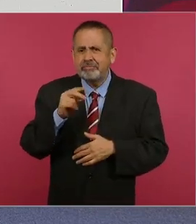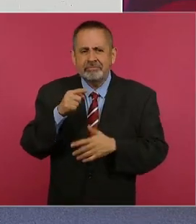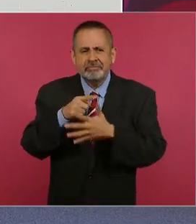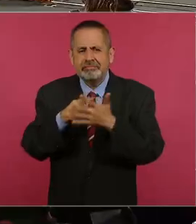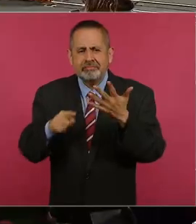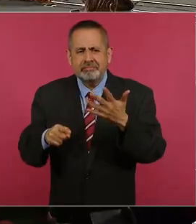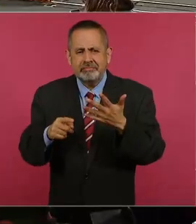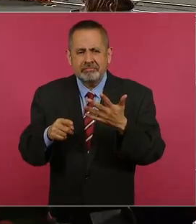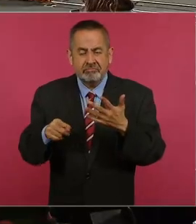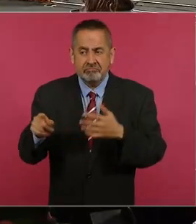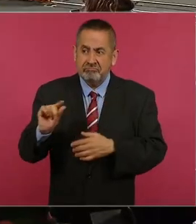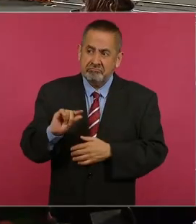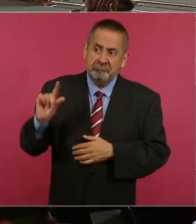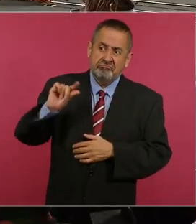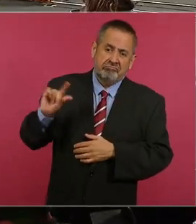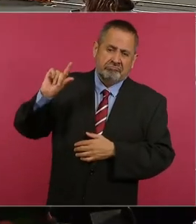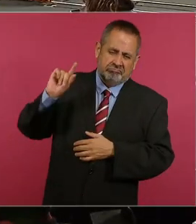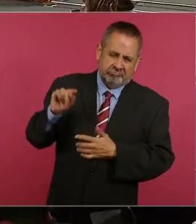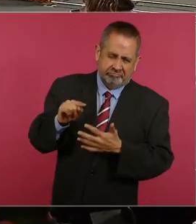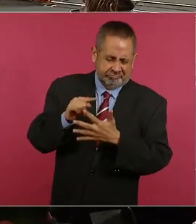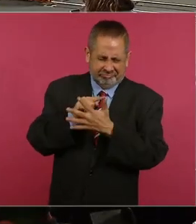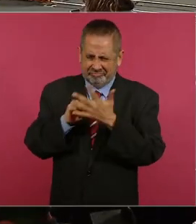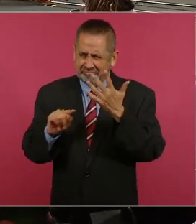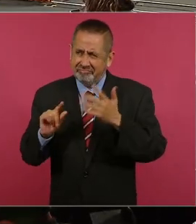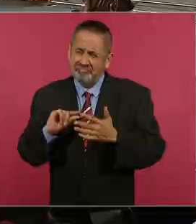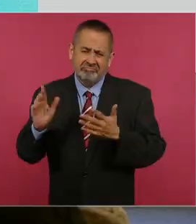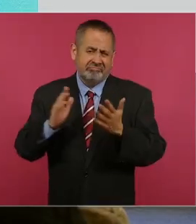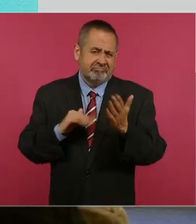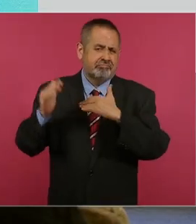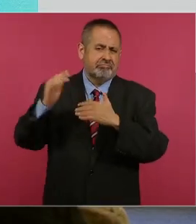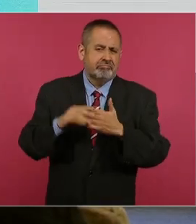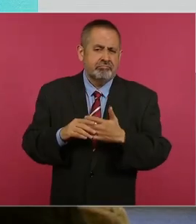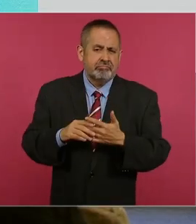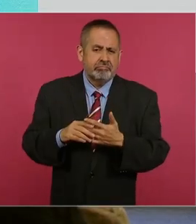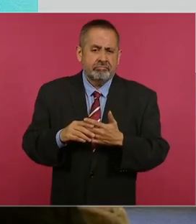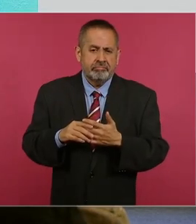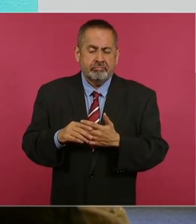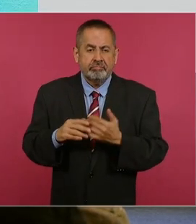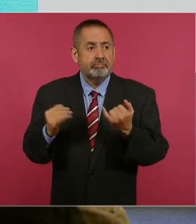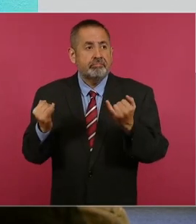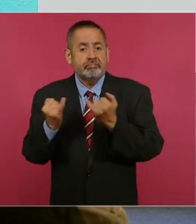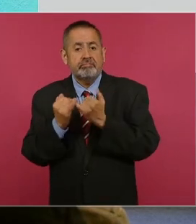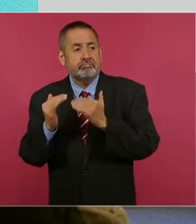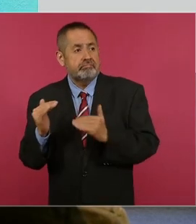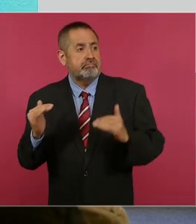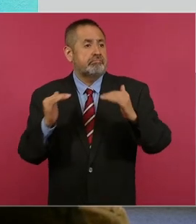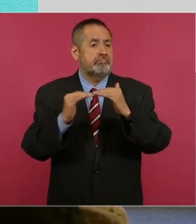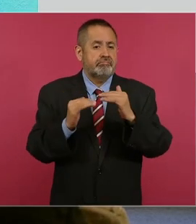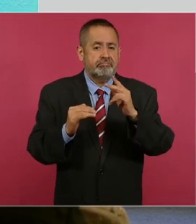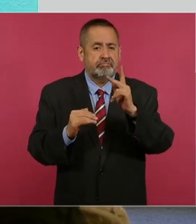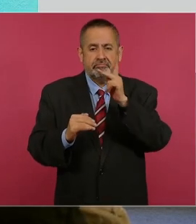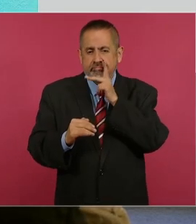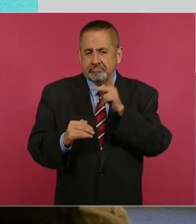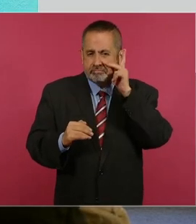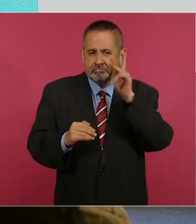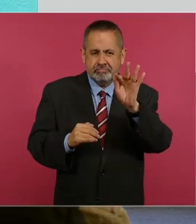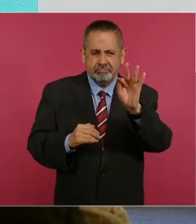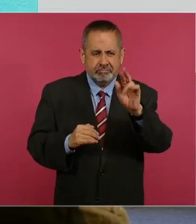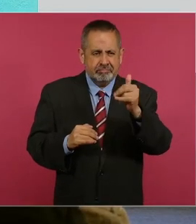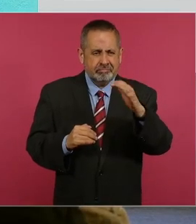con lo grande que fueron, como el Papa Francisco. Y el